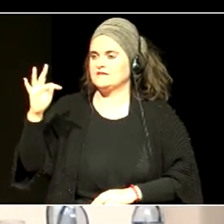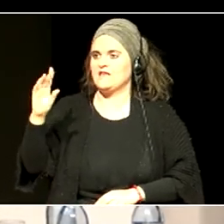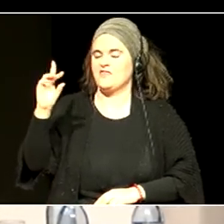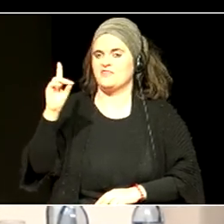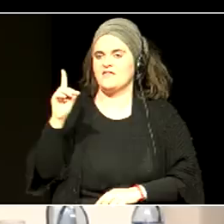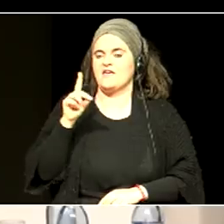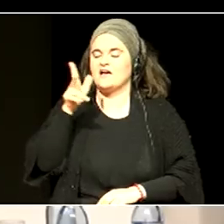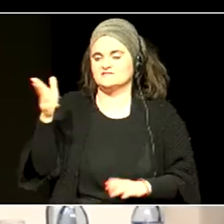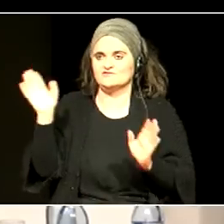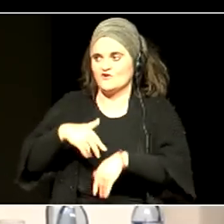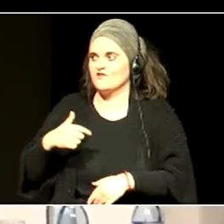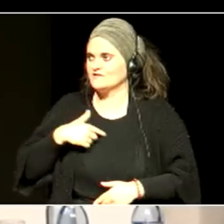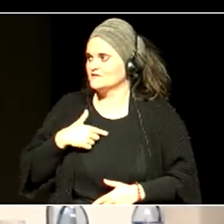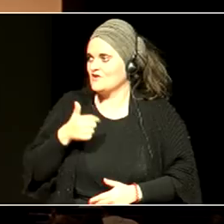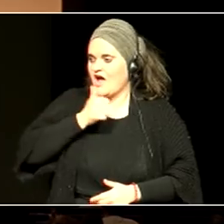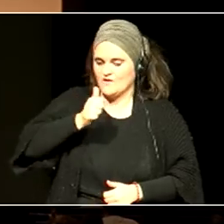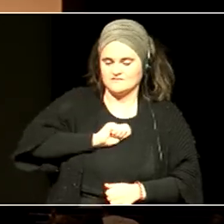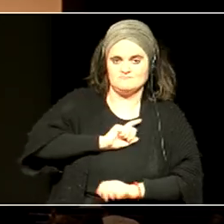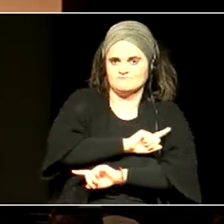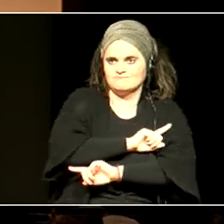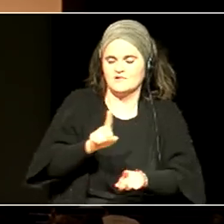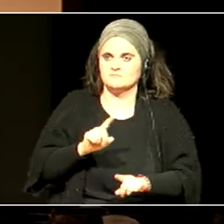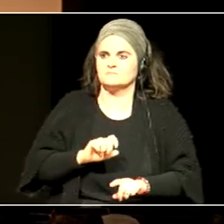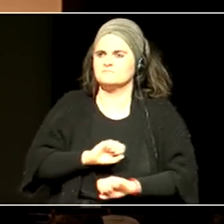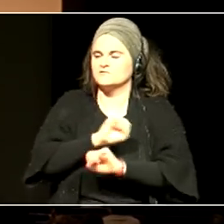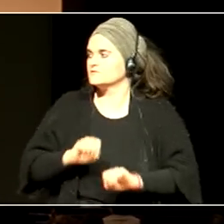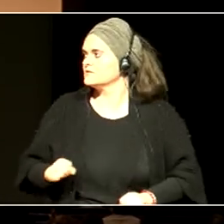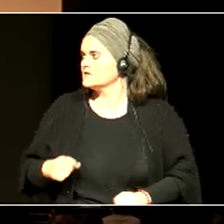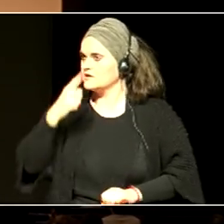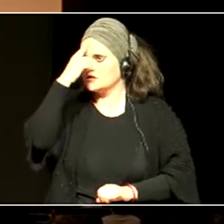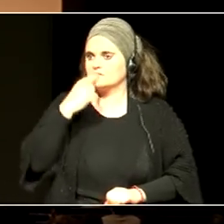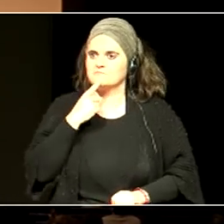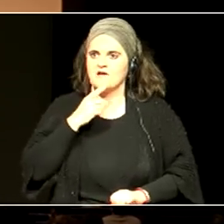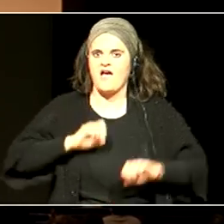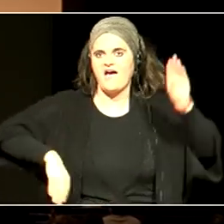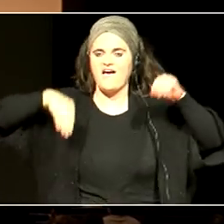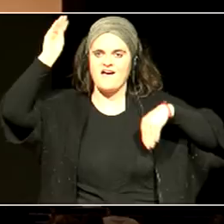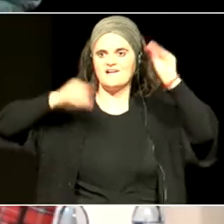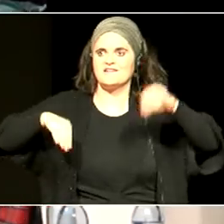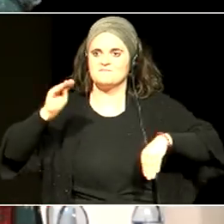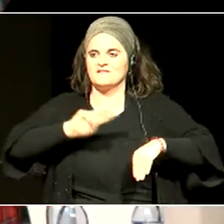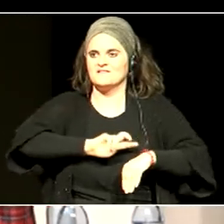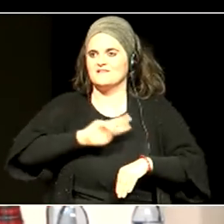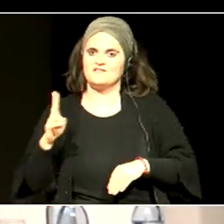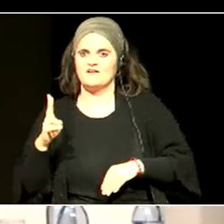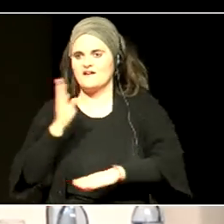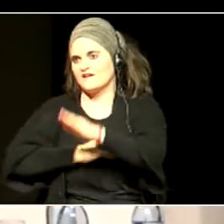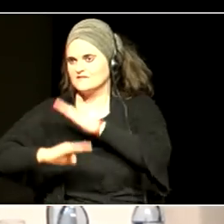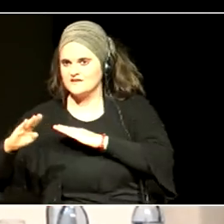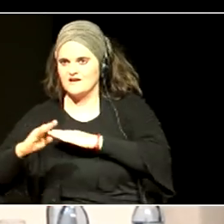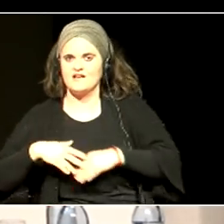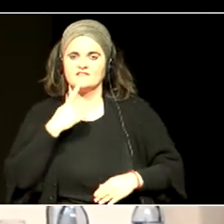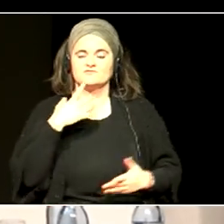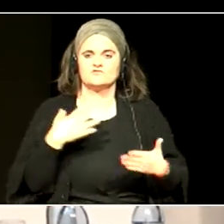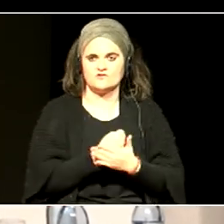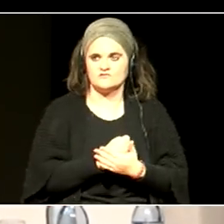insoportable eso es verdad os son do las imágenes estas la animadora y el Car Es que es que lo han dicho todo que tampoco